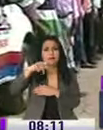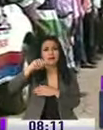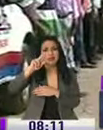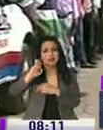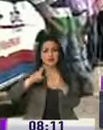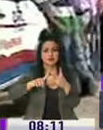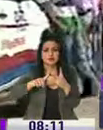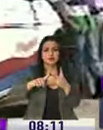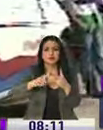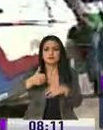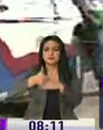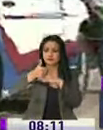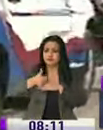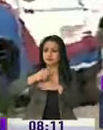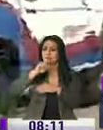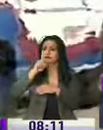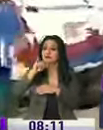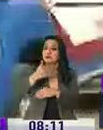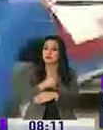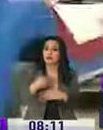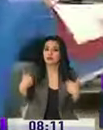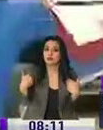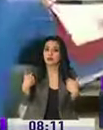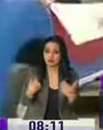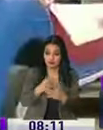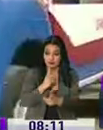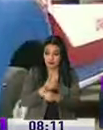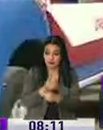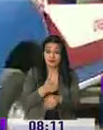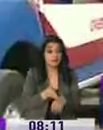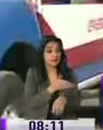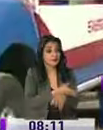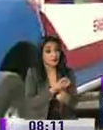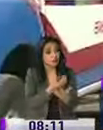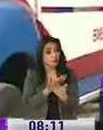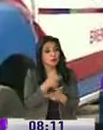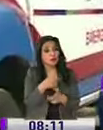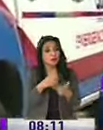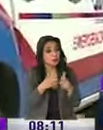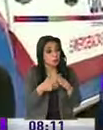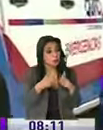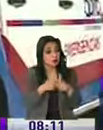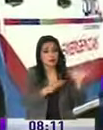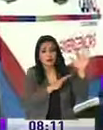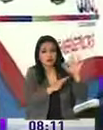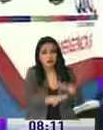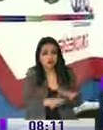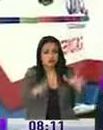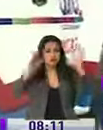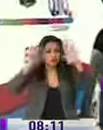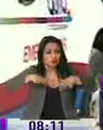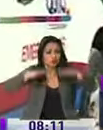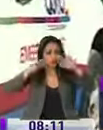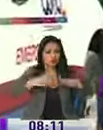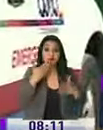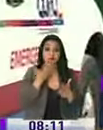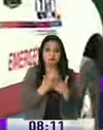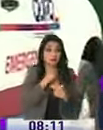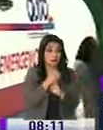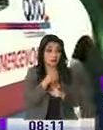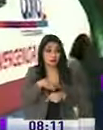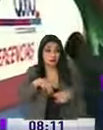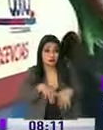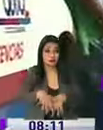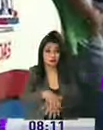Carlos. Ahora están contentos, vecina. Cuéntame cómo era antes de eso. Ustedes tuvieron problemas de taludes, la lluvia, me imagino, corría por aquí,